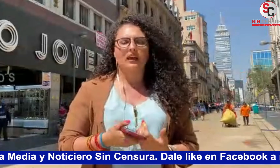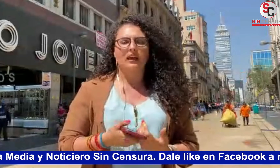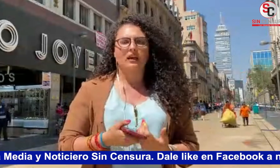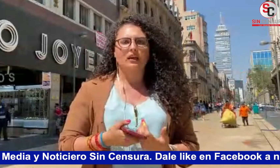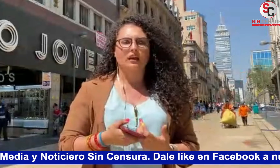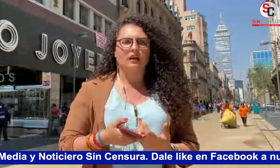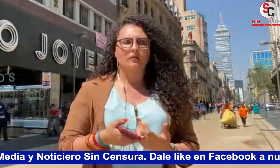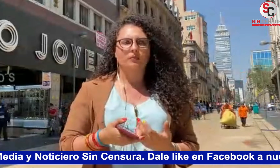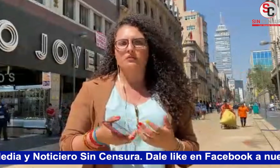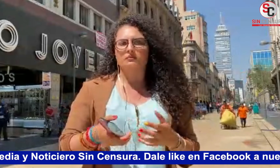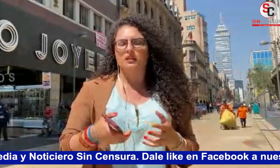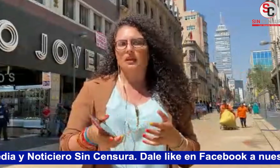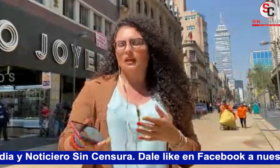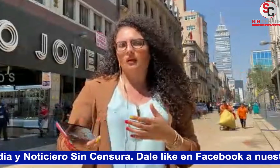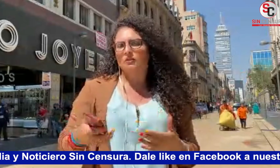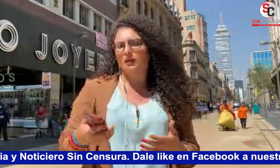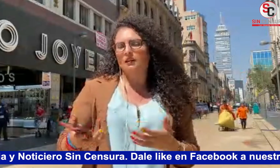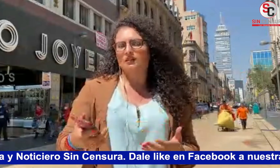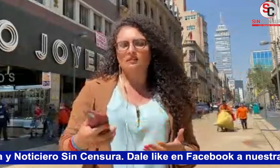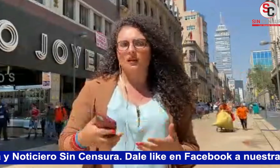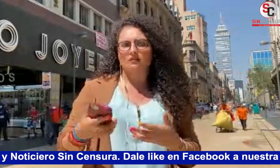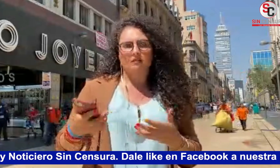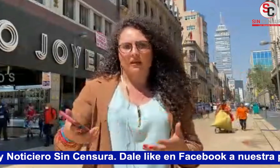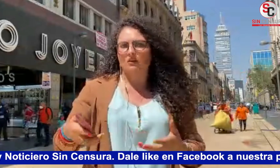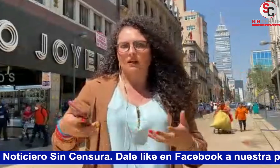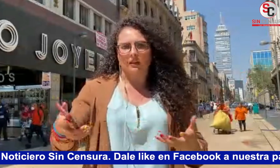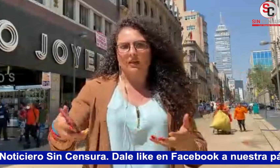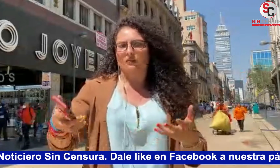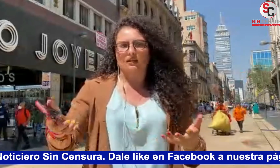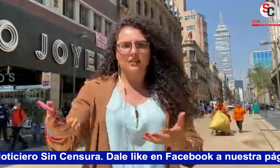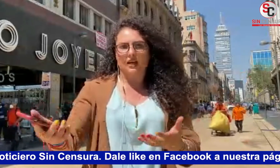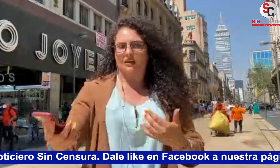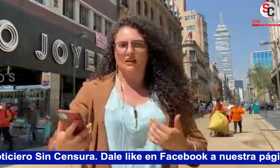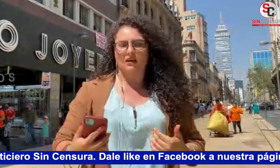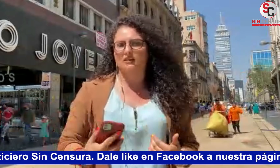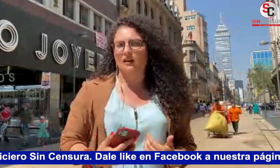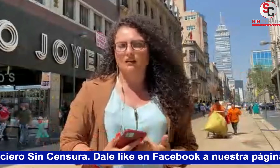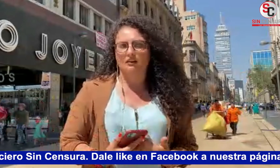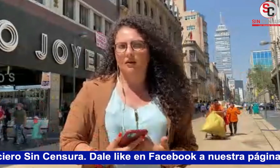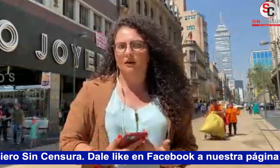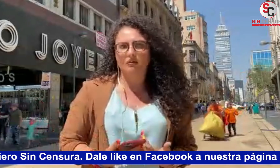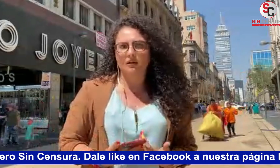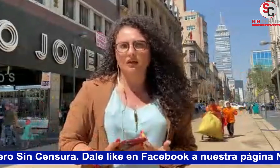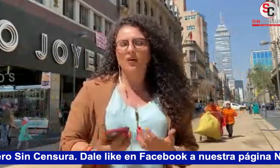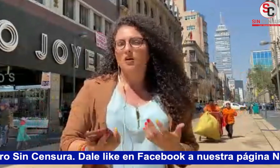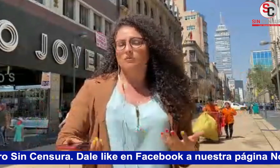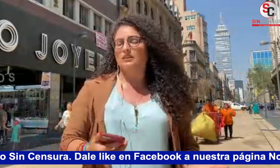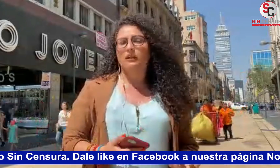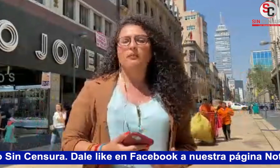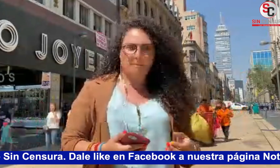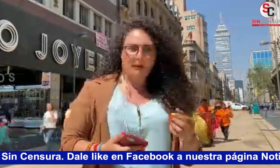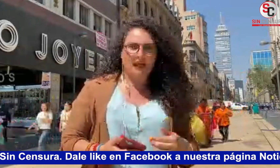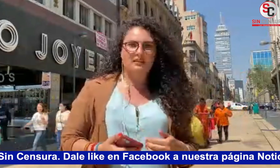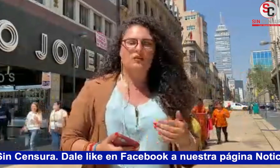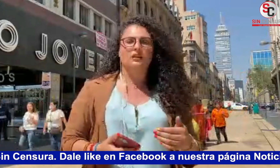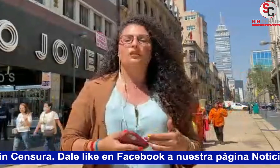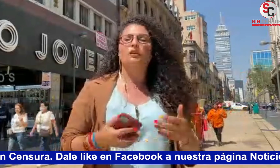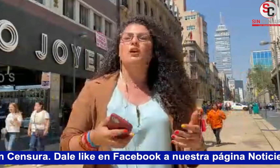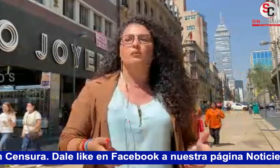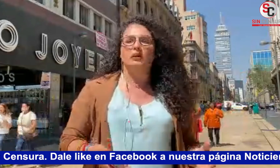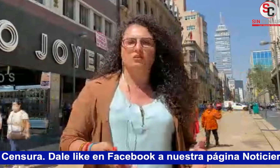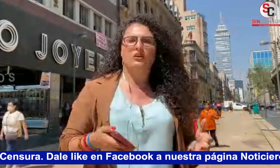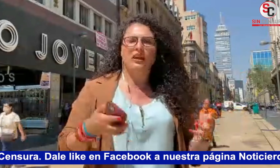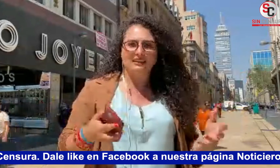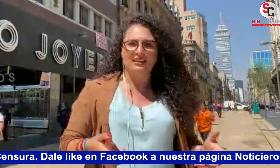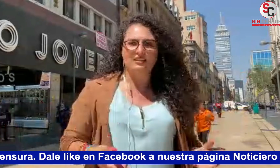plantean que pues si quieren los agentes del FBI o de la DEA o de la CIA hacer trabajo en México, pues van a tener que apegarse a un criterio